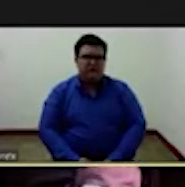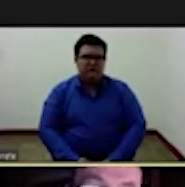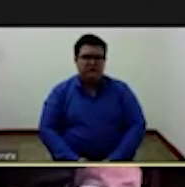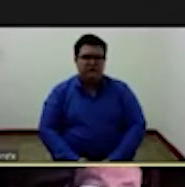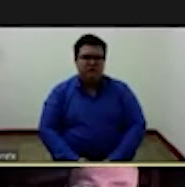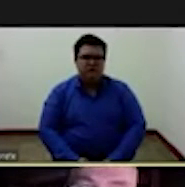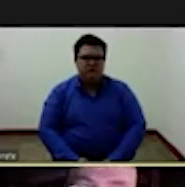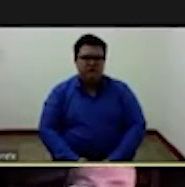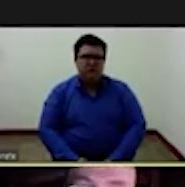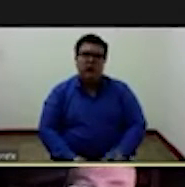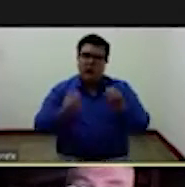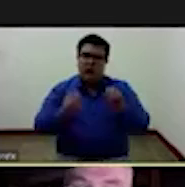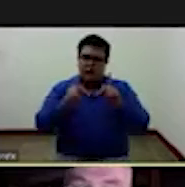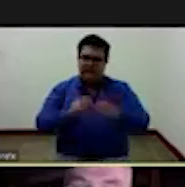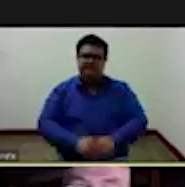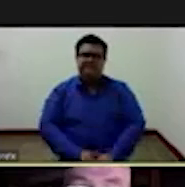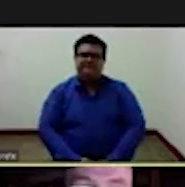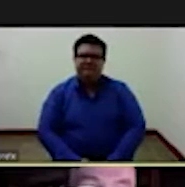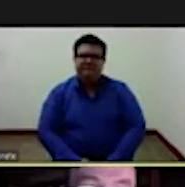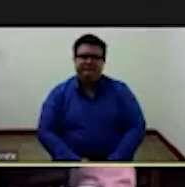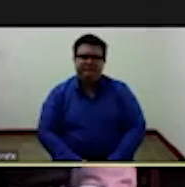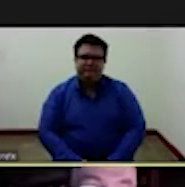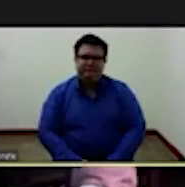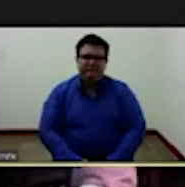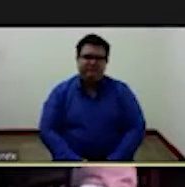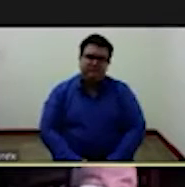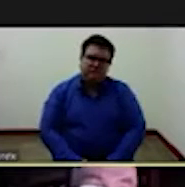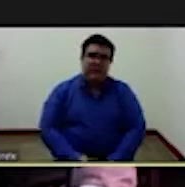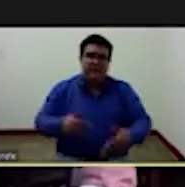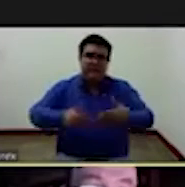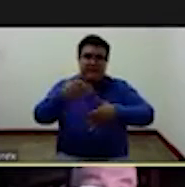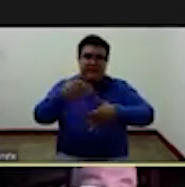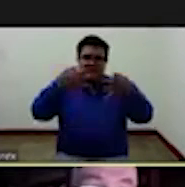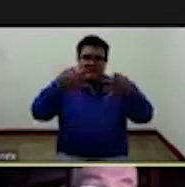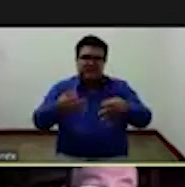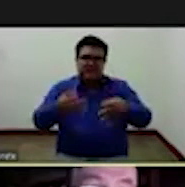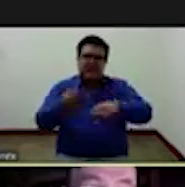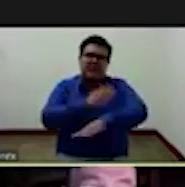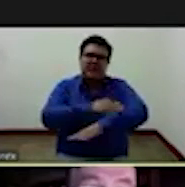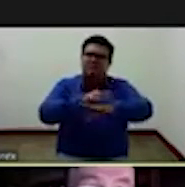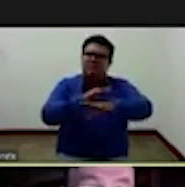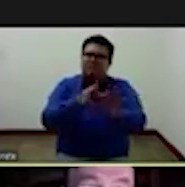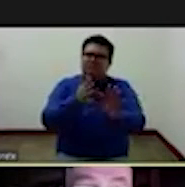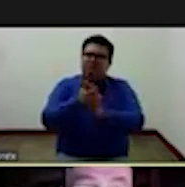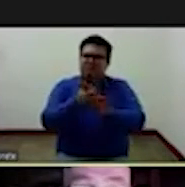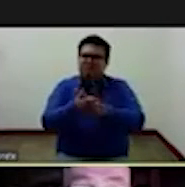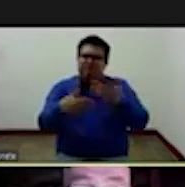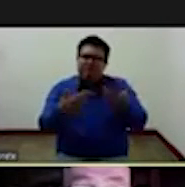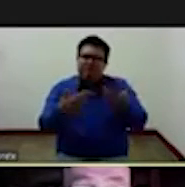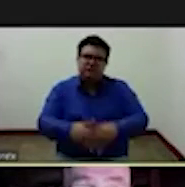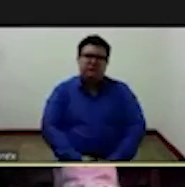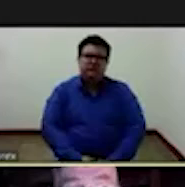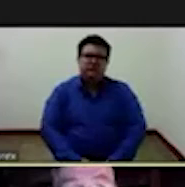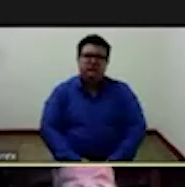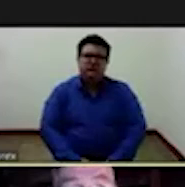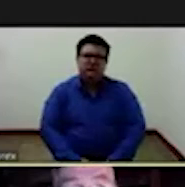Bueno, tal vez antes de empezar por aquí quisiera comentarles dos cositas.